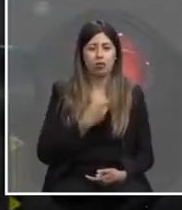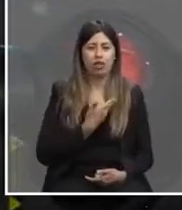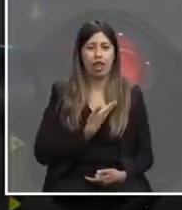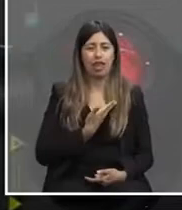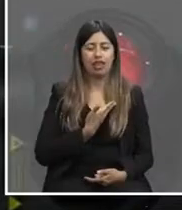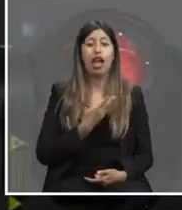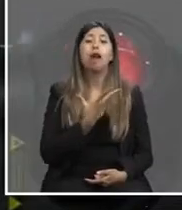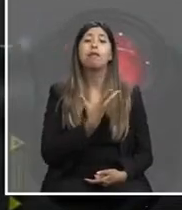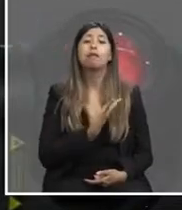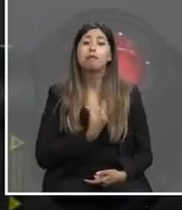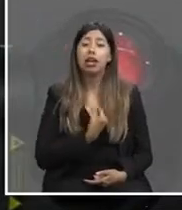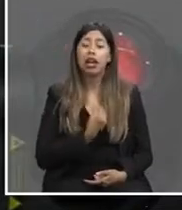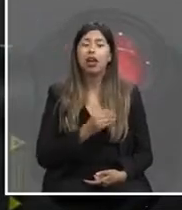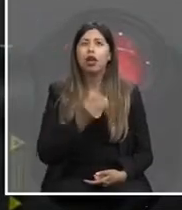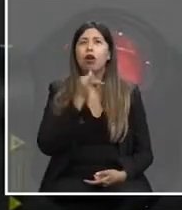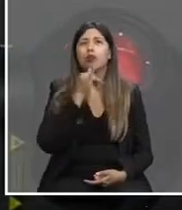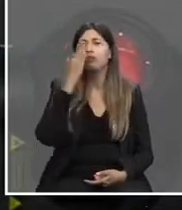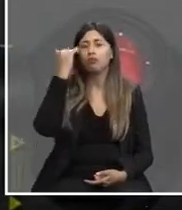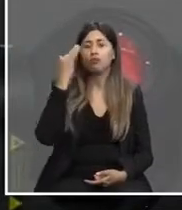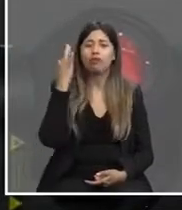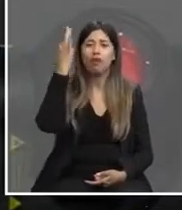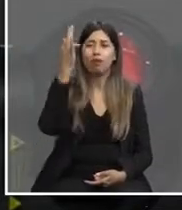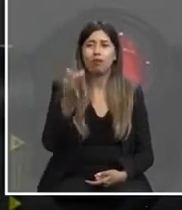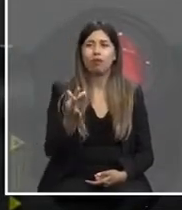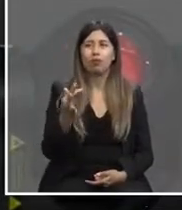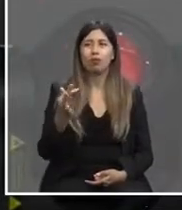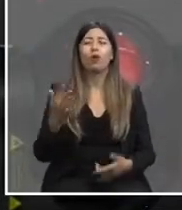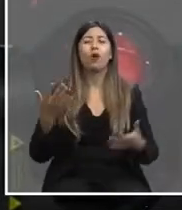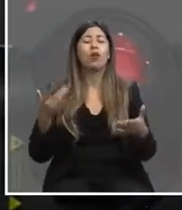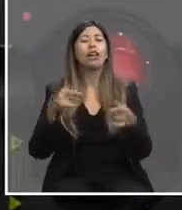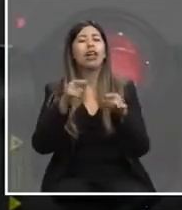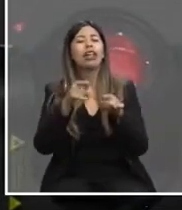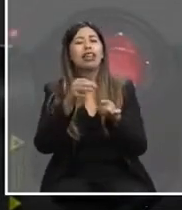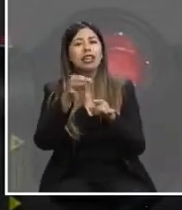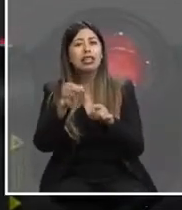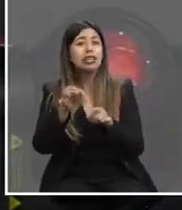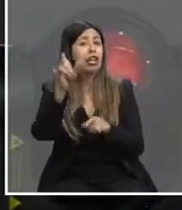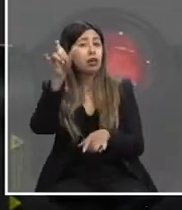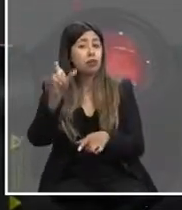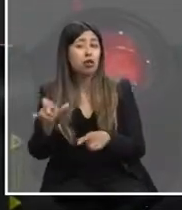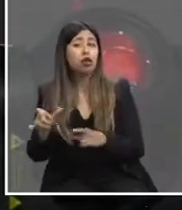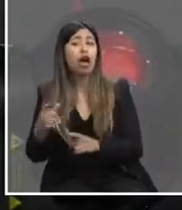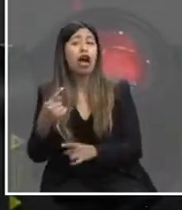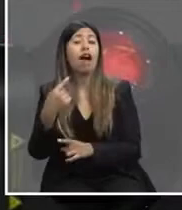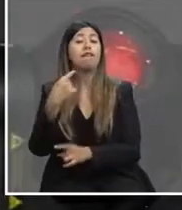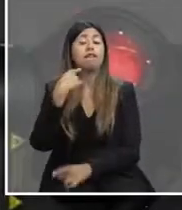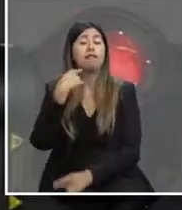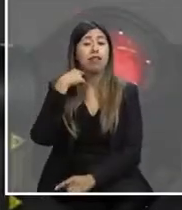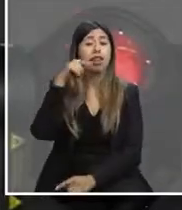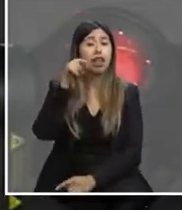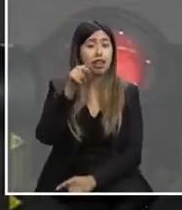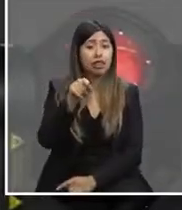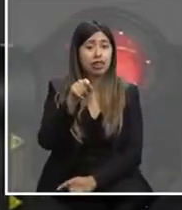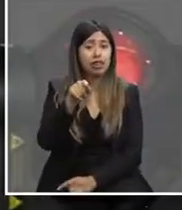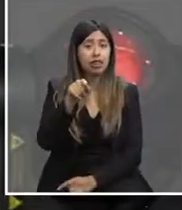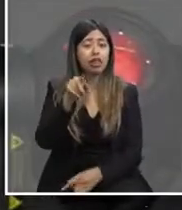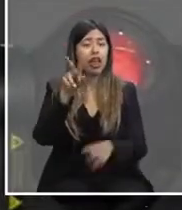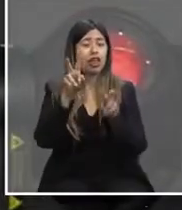miedos que tiene a la incertidumbre. Y entonces cuando a ti te dicen, mira, tal persona te va a afectar a ti con tal y tal